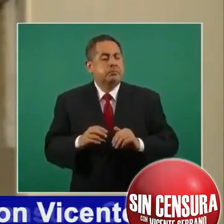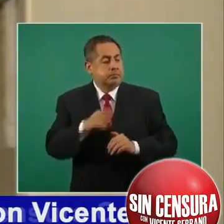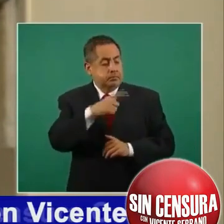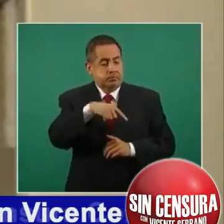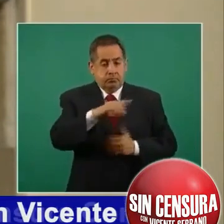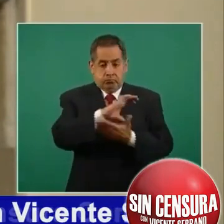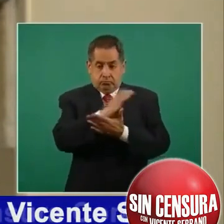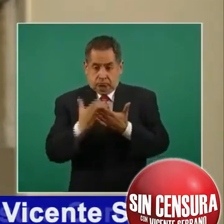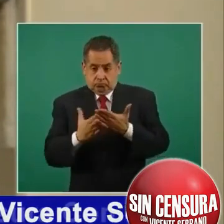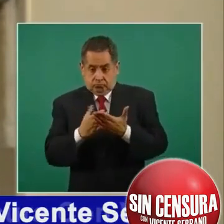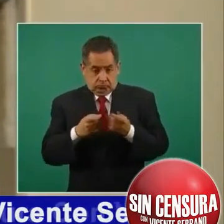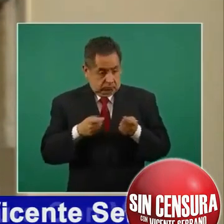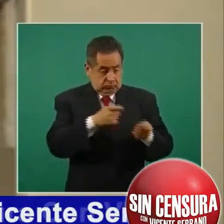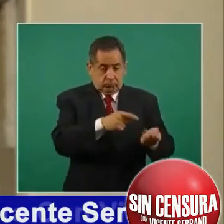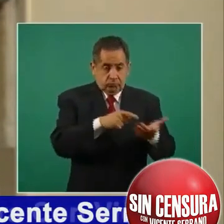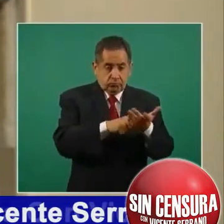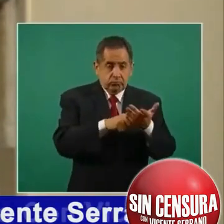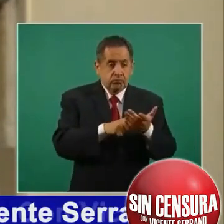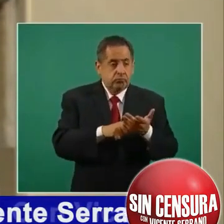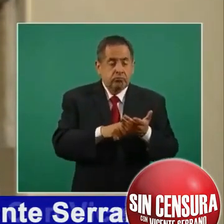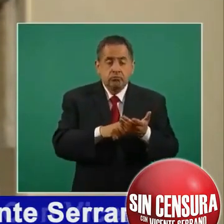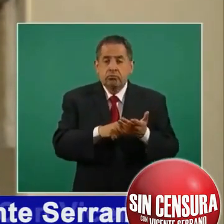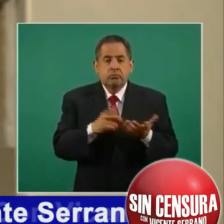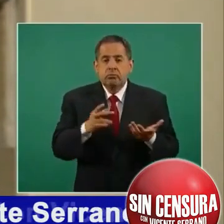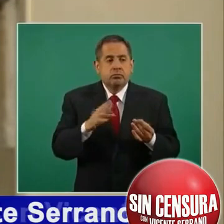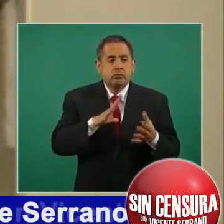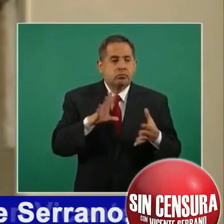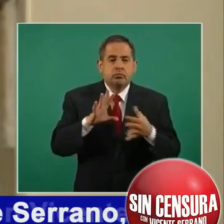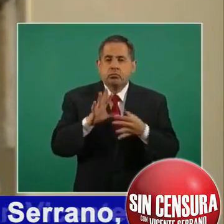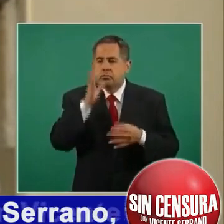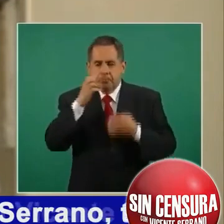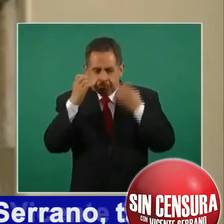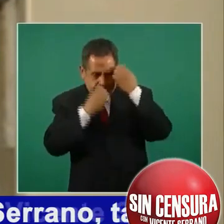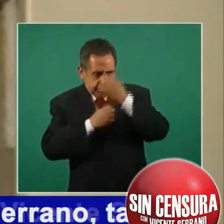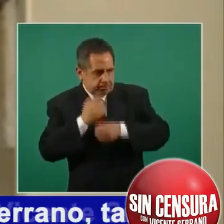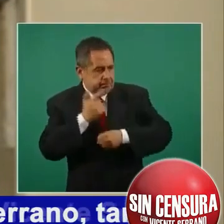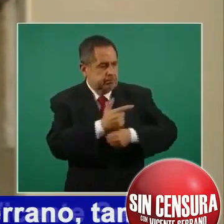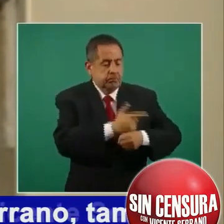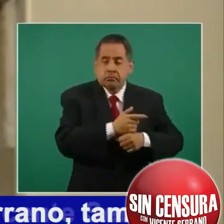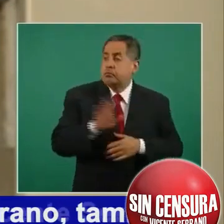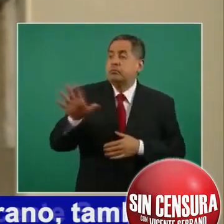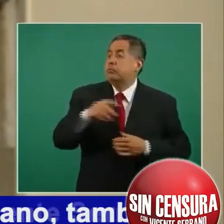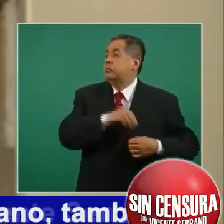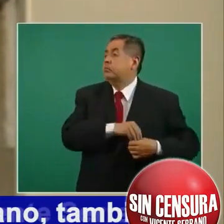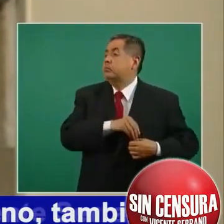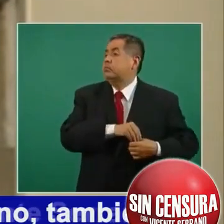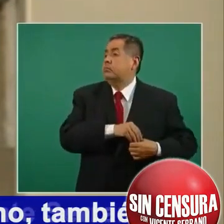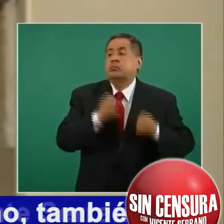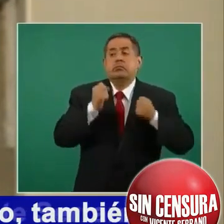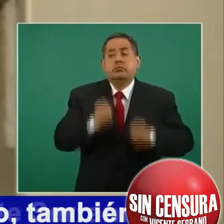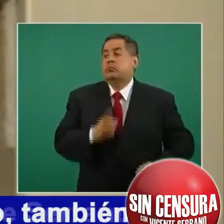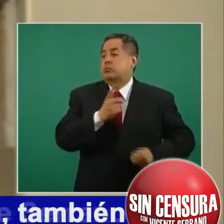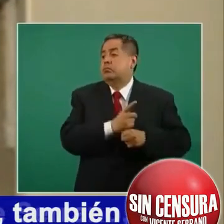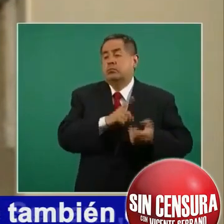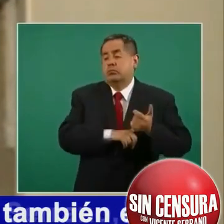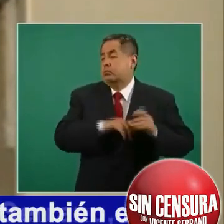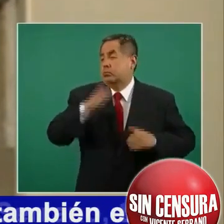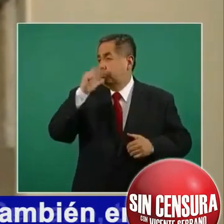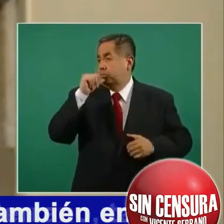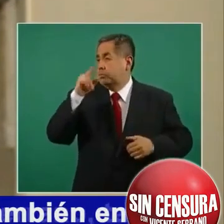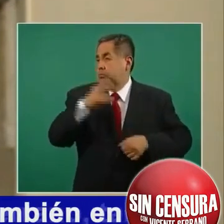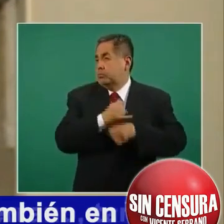estos contratos se mantuvieron fuera del escrutinio público porque se argumentó que se trataba de seguridad nacional. Ya